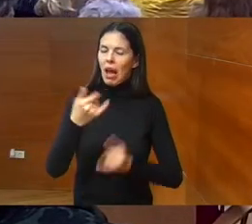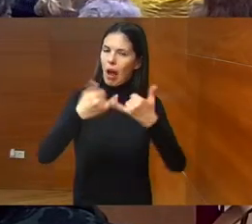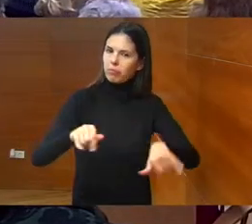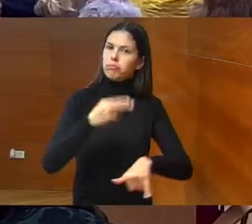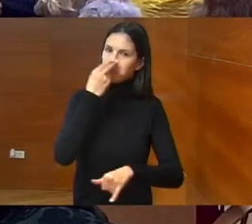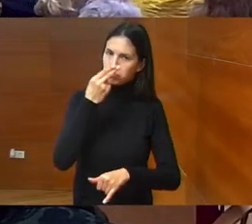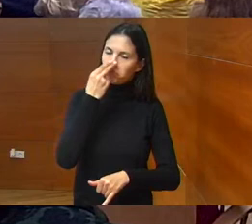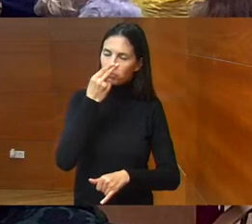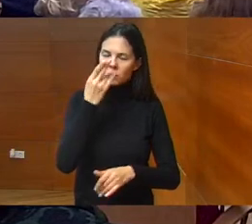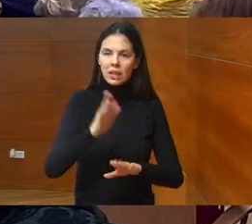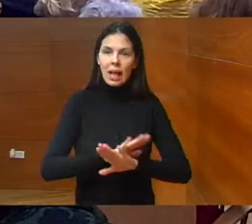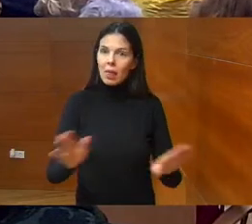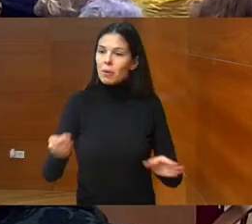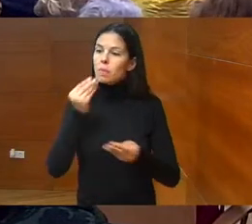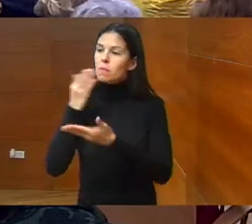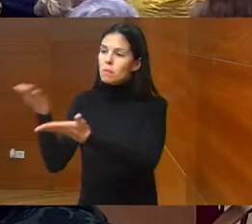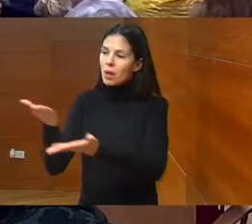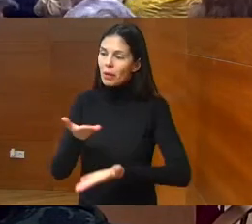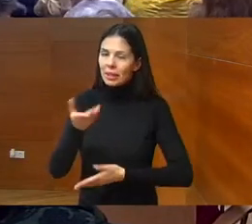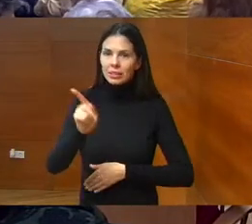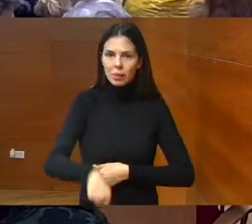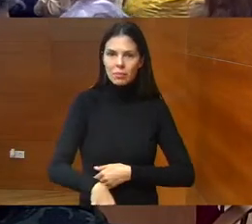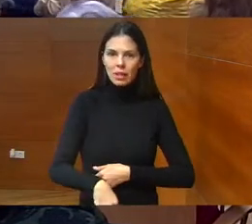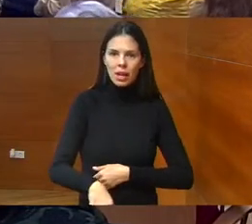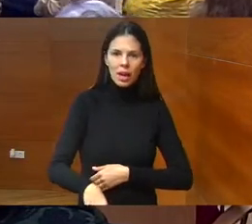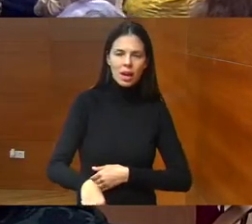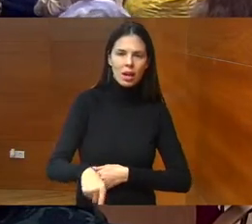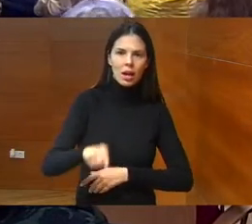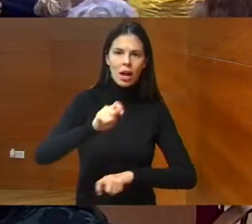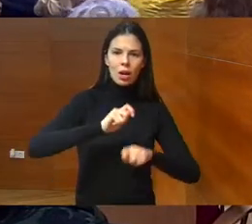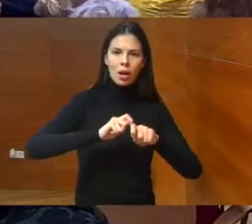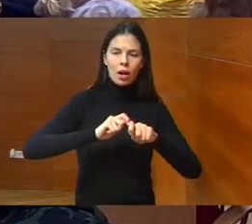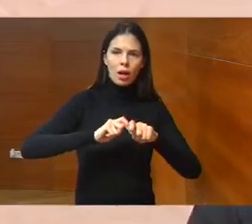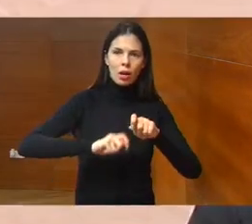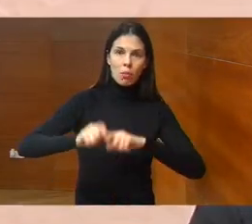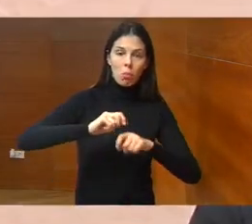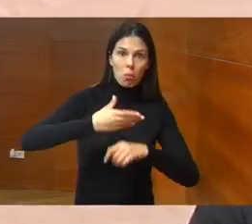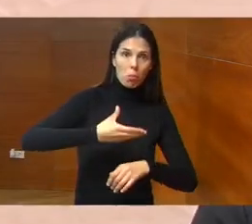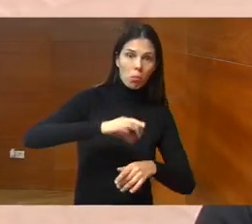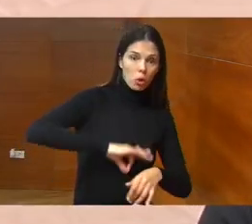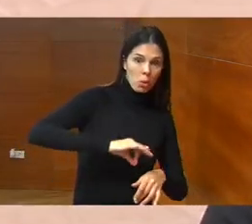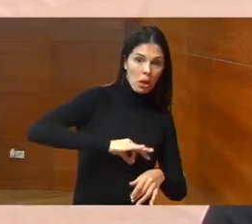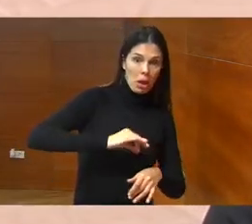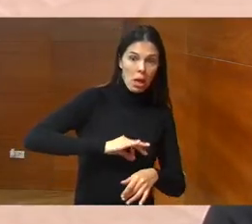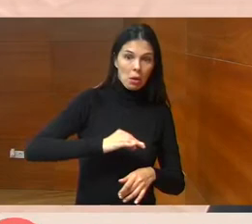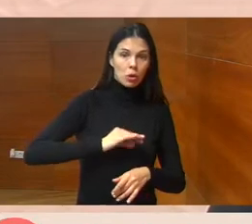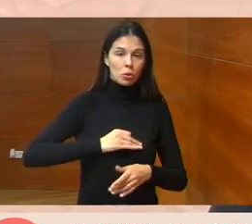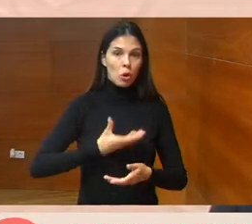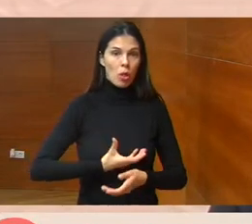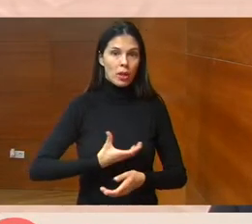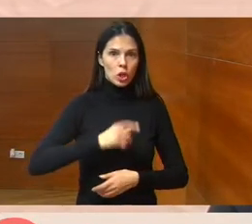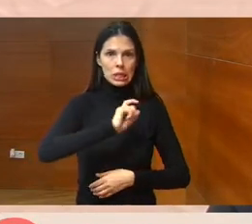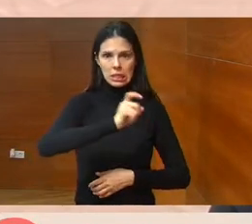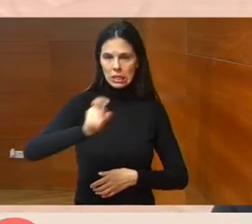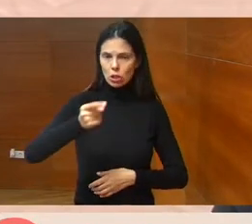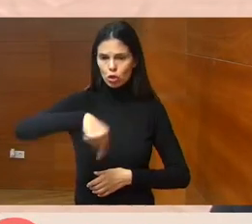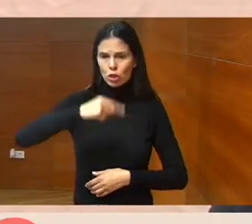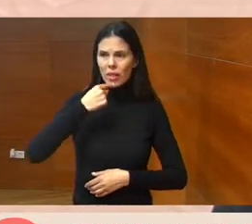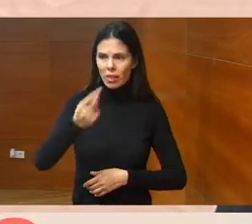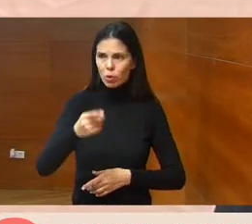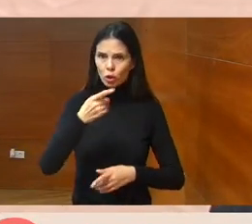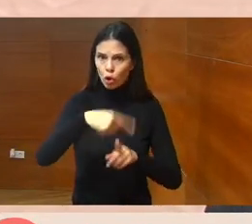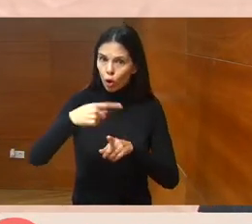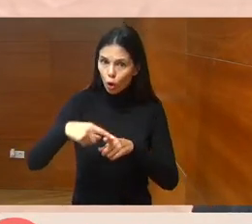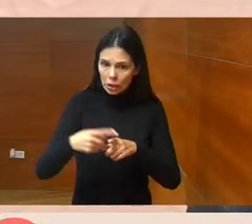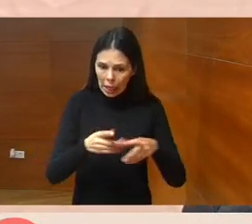datos ya vendida también la diputación de pontevedra como siempre decimos que las cosas para que le vales a